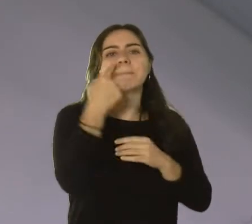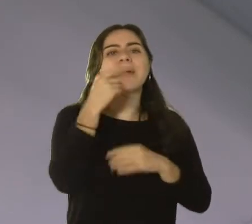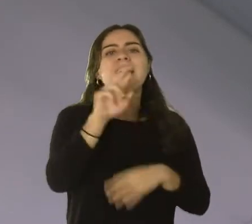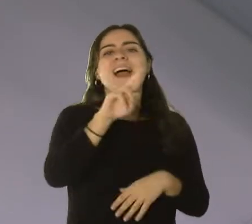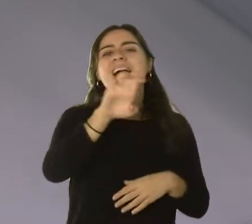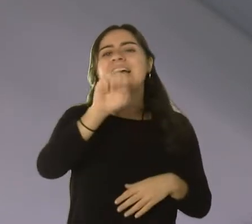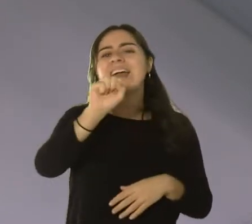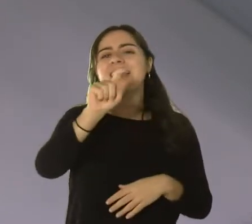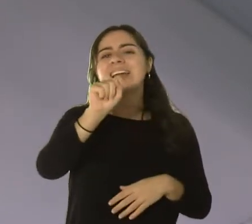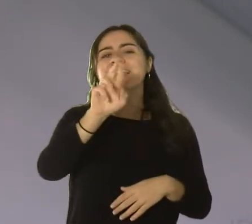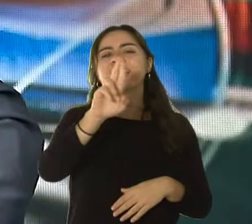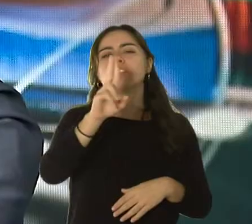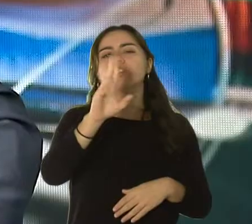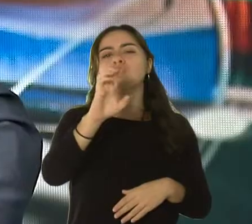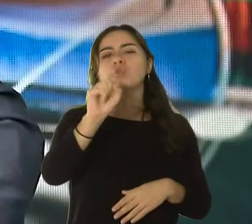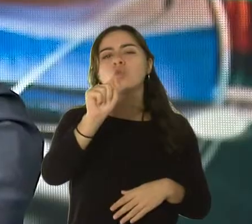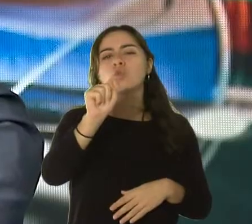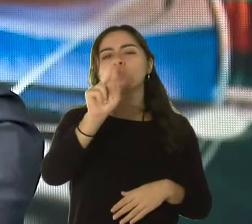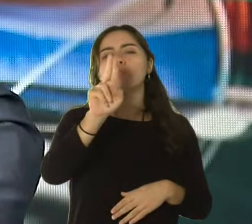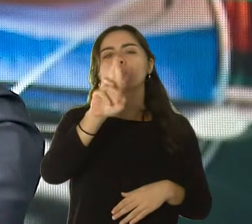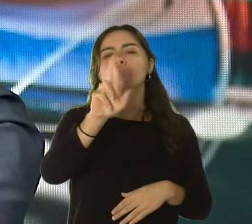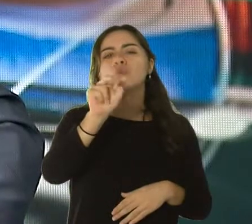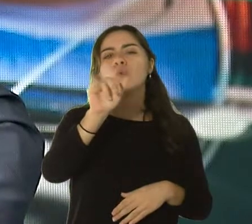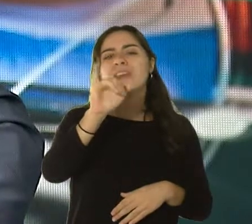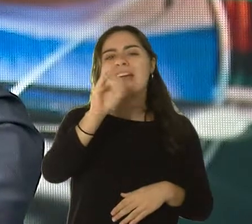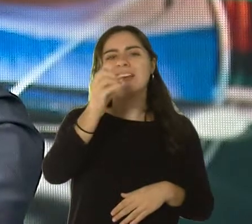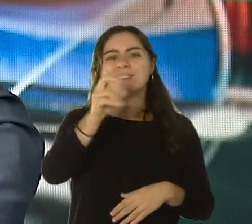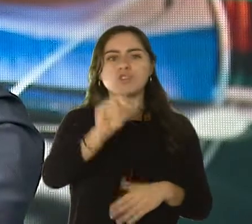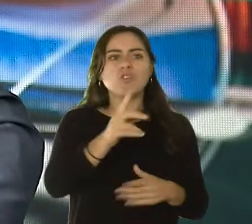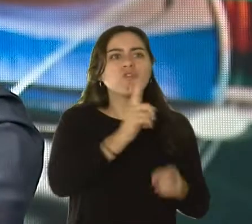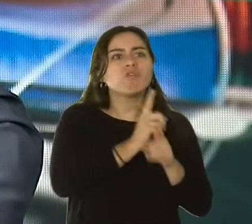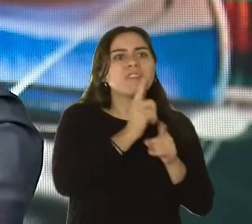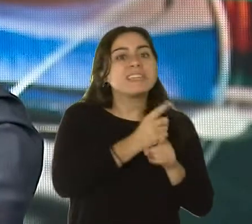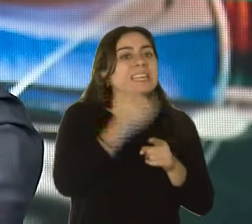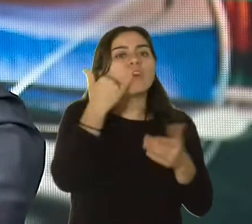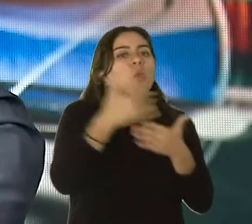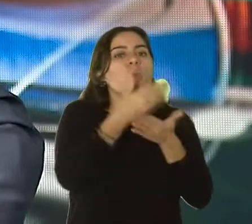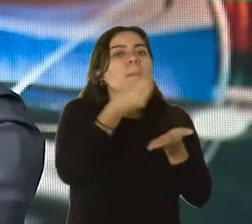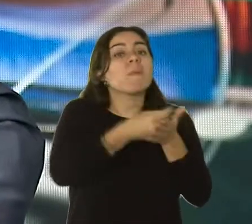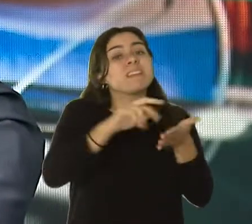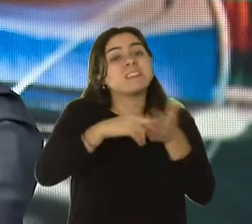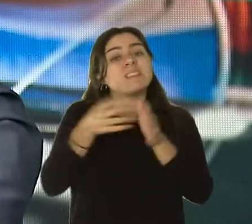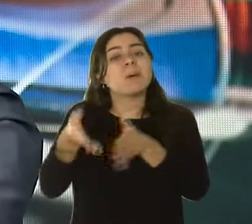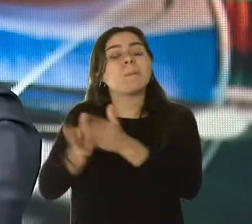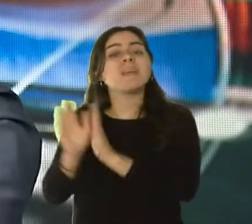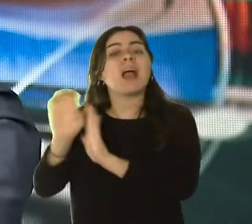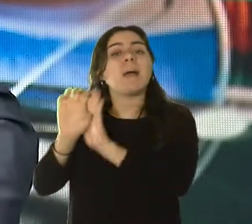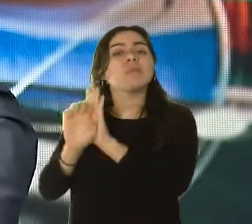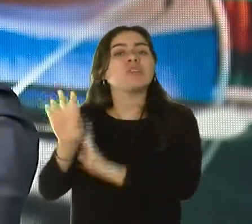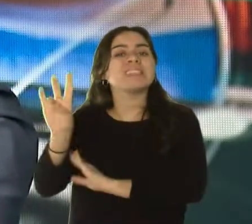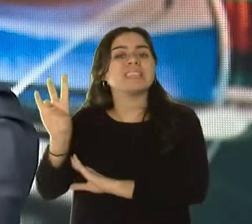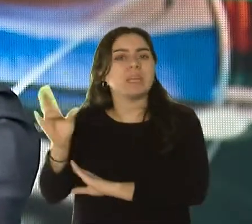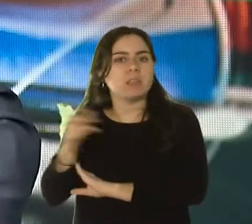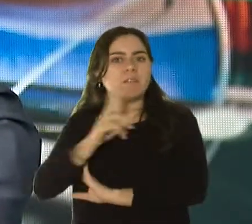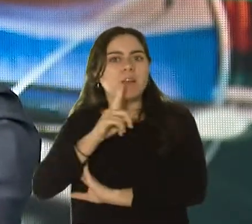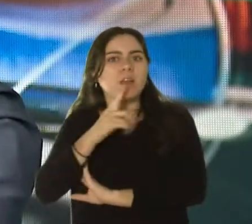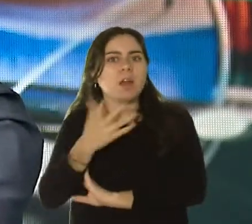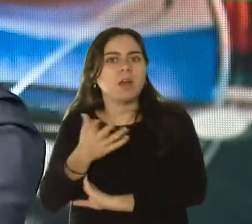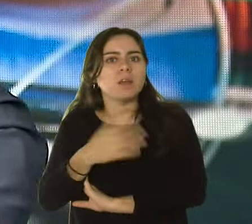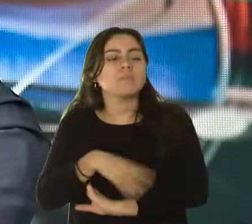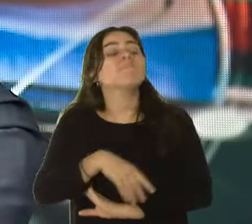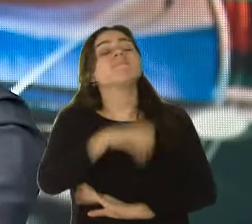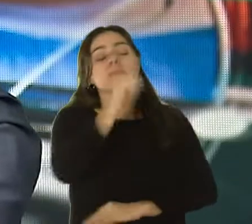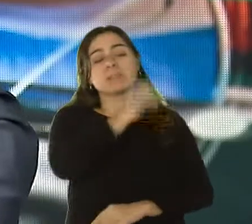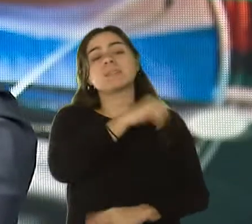capítulo 7, por ejemplo. Correcto, sí. Bueno, ahí tendría que ver, ¿verdad? Ciertamente, el capítulo 13 requiere que tengas